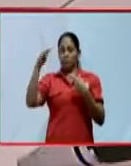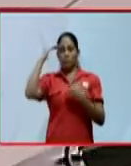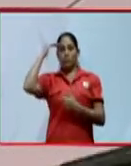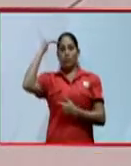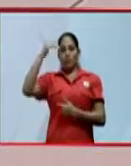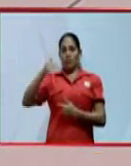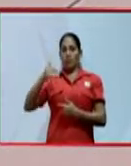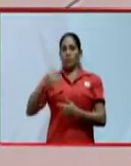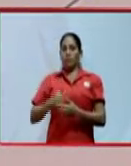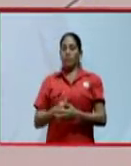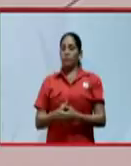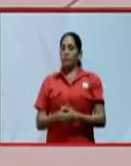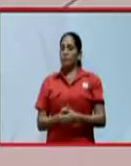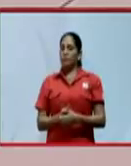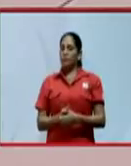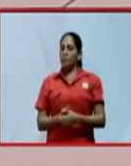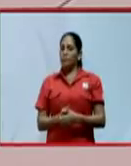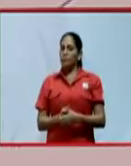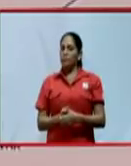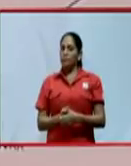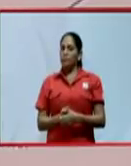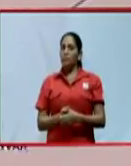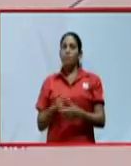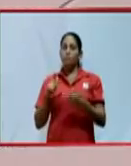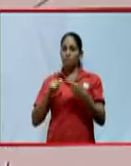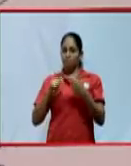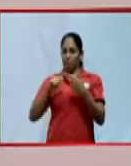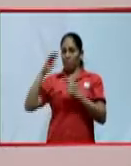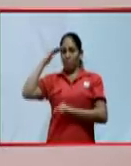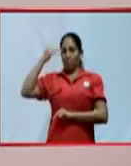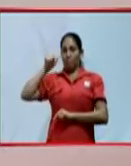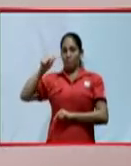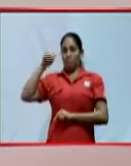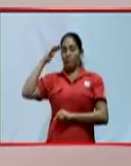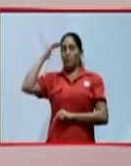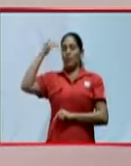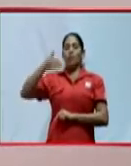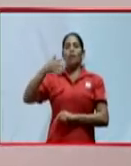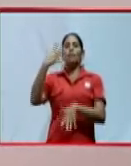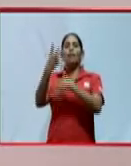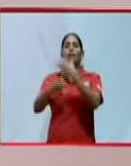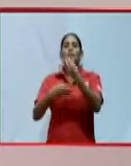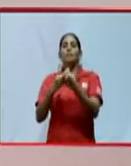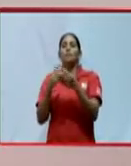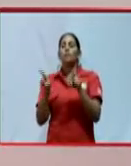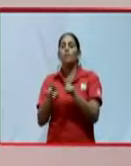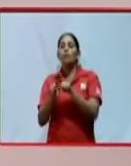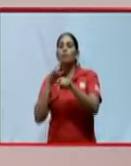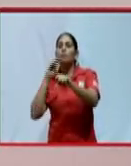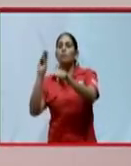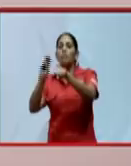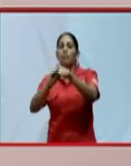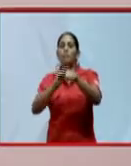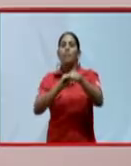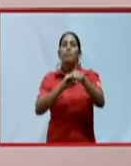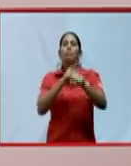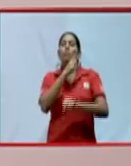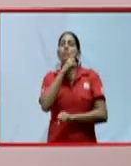Pedro Rafael Mauri Bolívar, que es el taxista que los está moviendo. Pero cosas de la